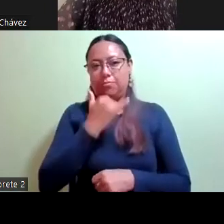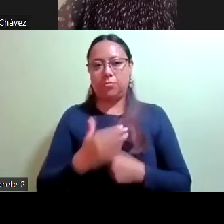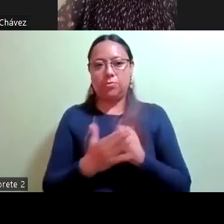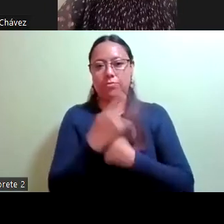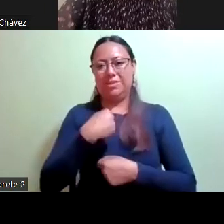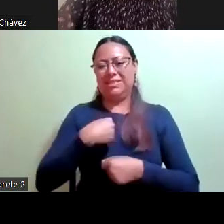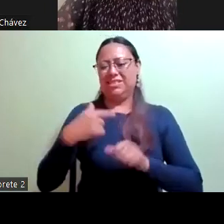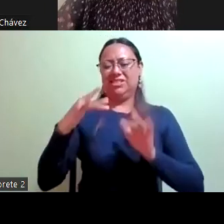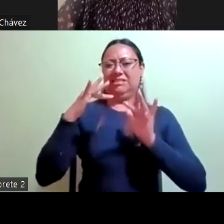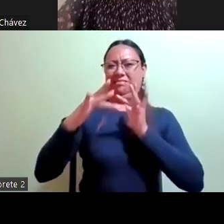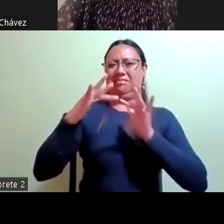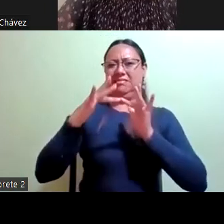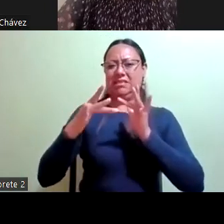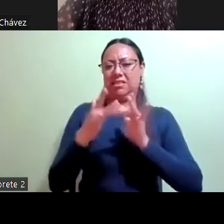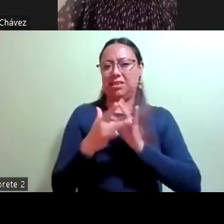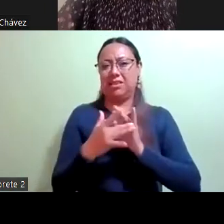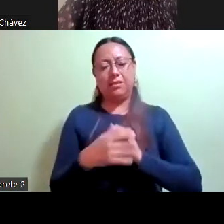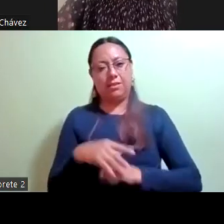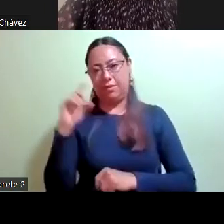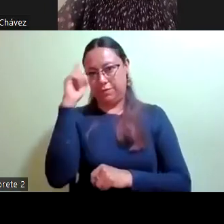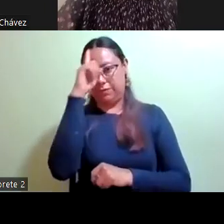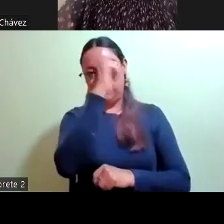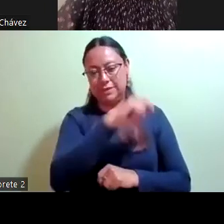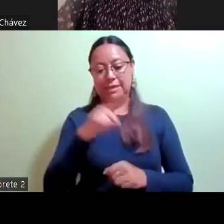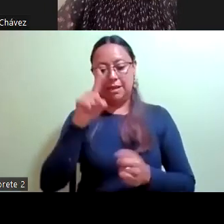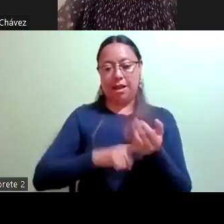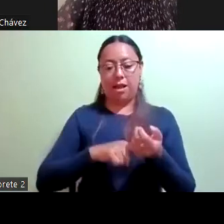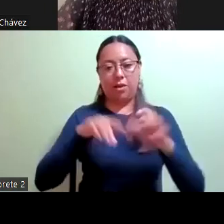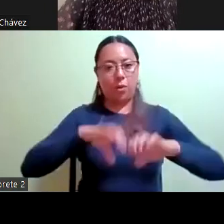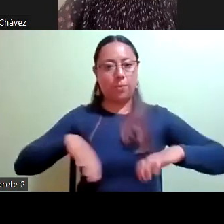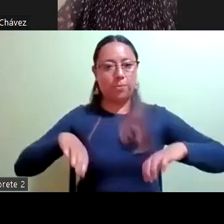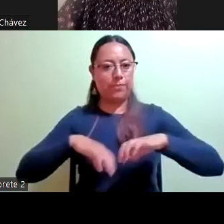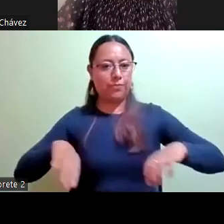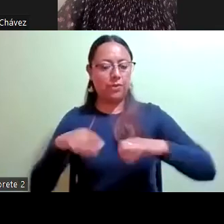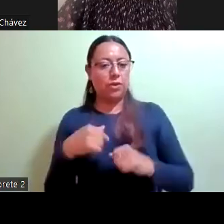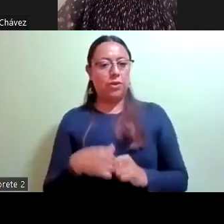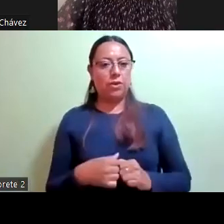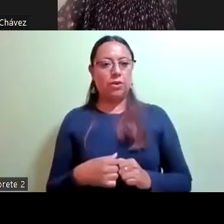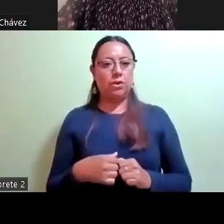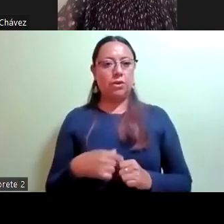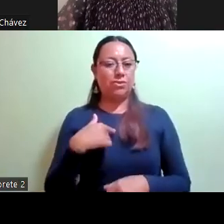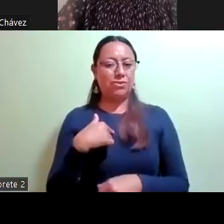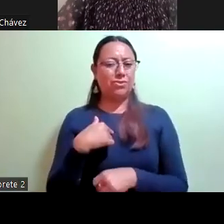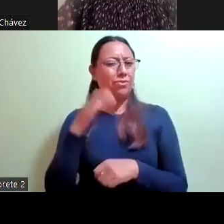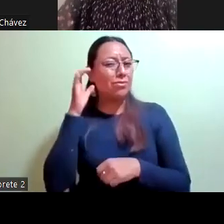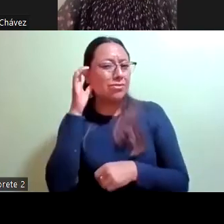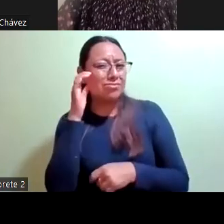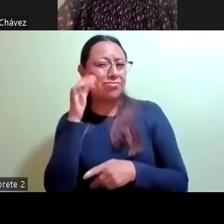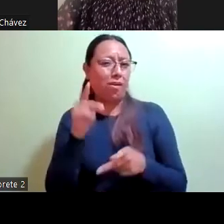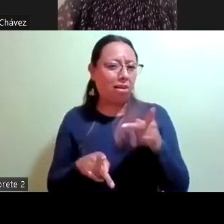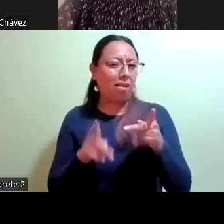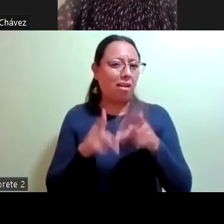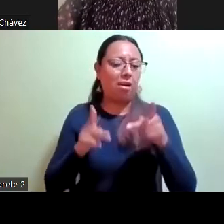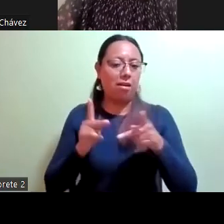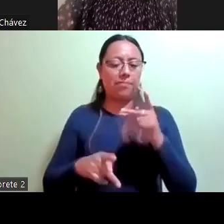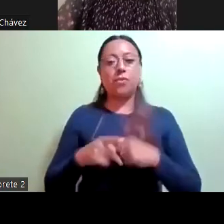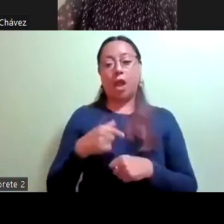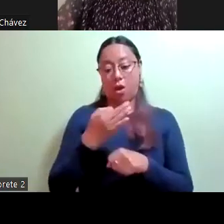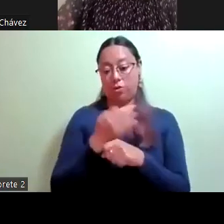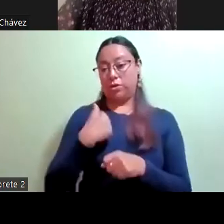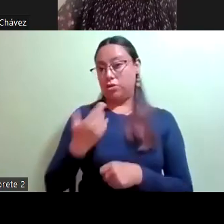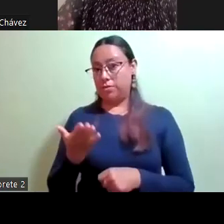señal bastante restringida en la computadora y yo suelo escucharlos bastante cortados. Solicité el uso de la